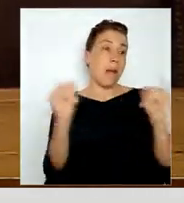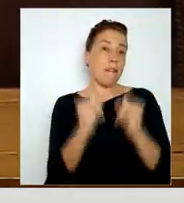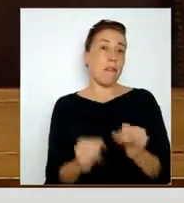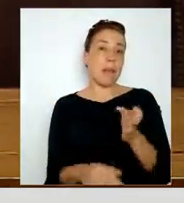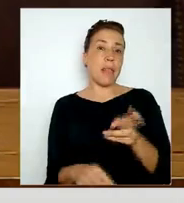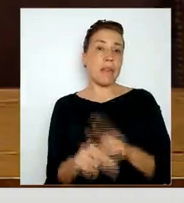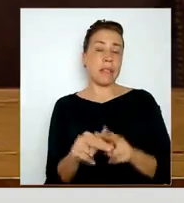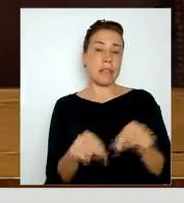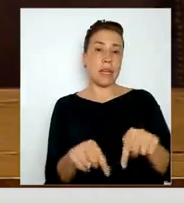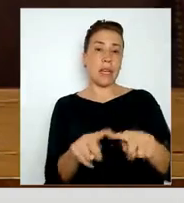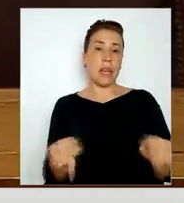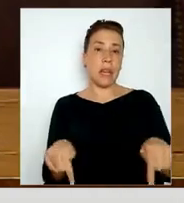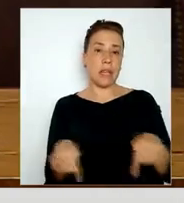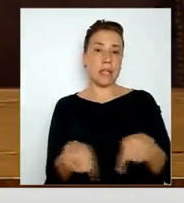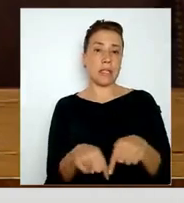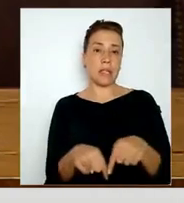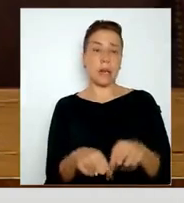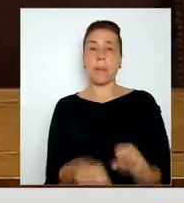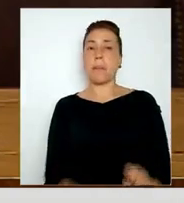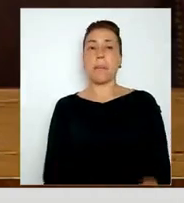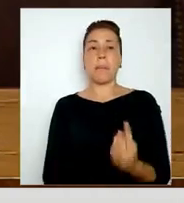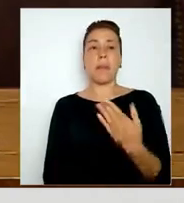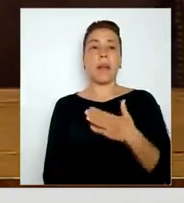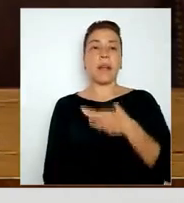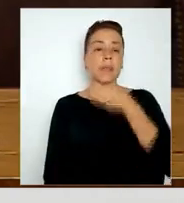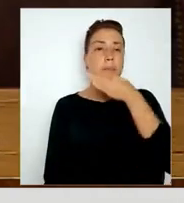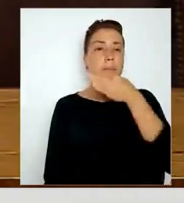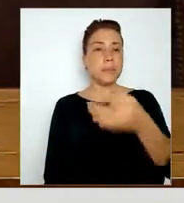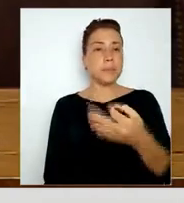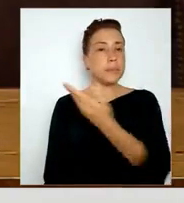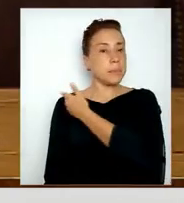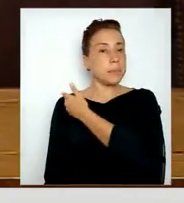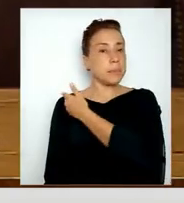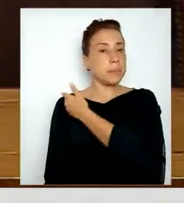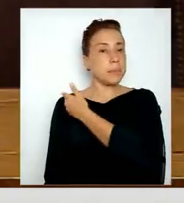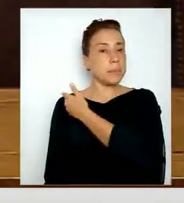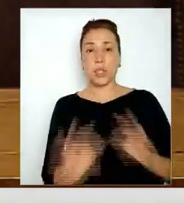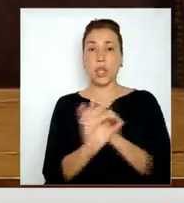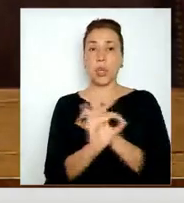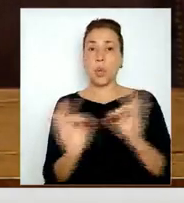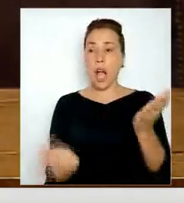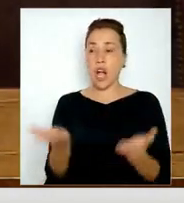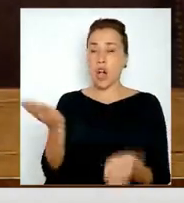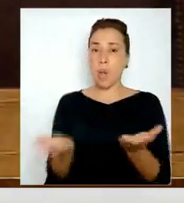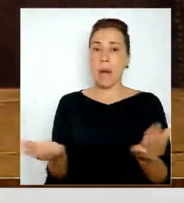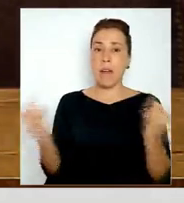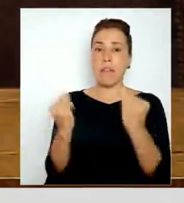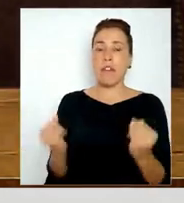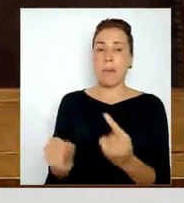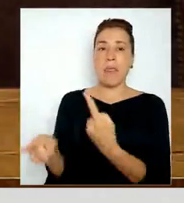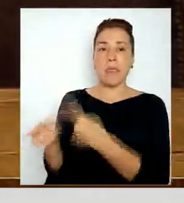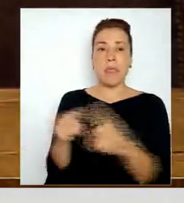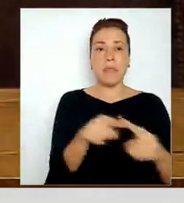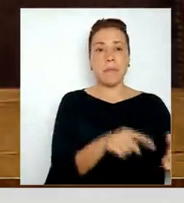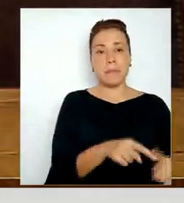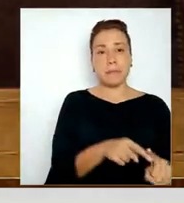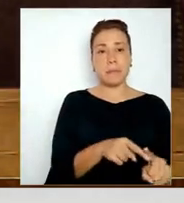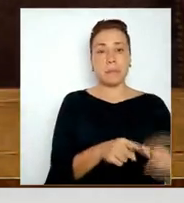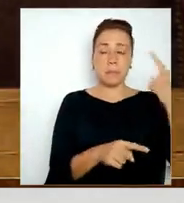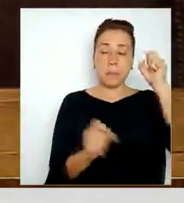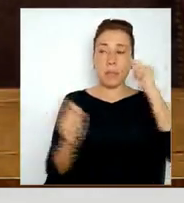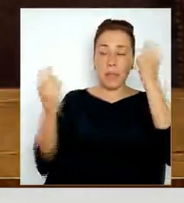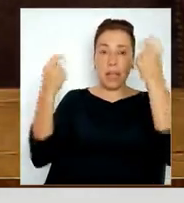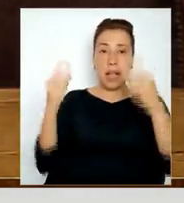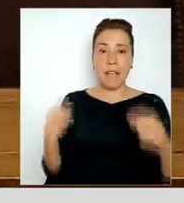en primer lugar señalando que El Ejecutivo nunca compara modalidades distintas para medir el flujo de